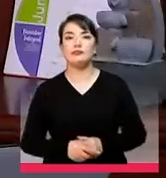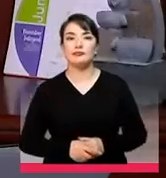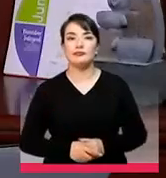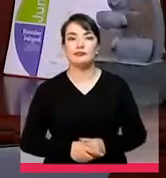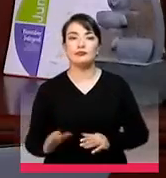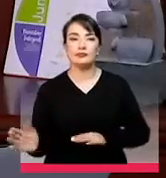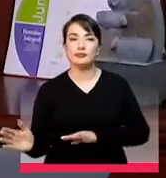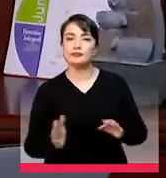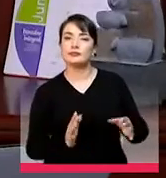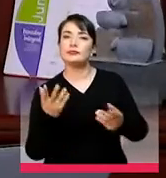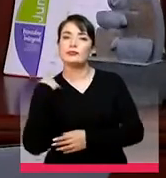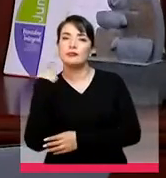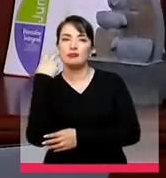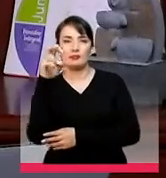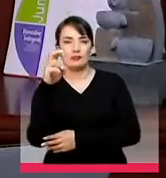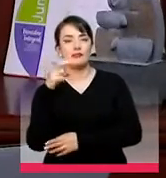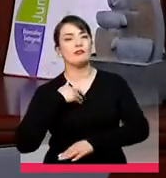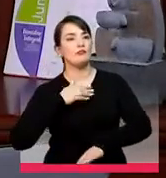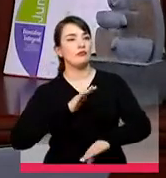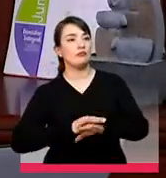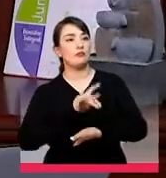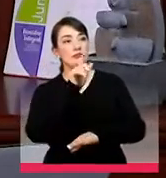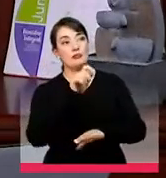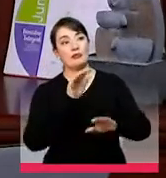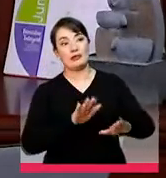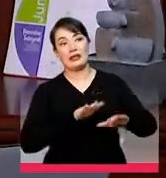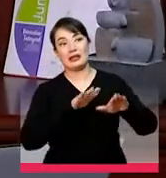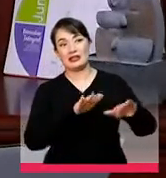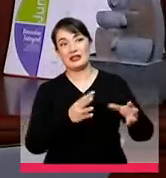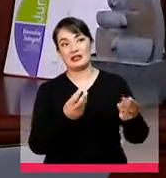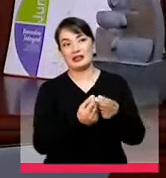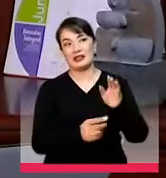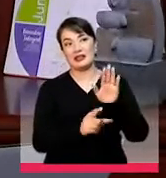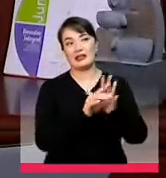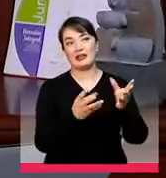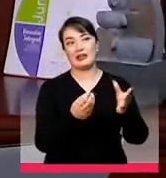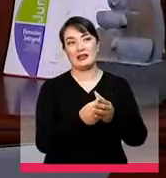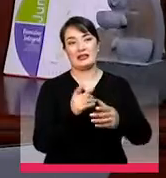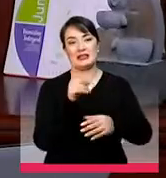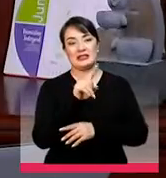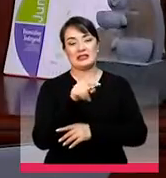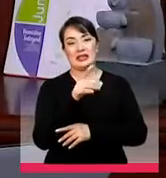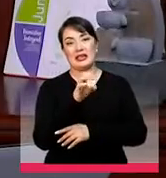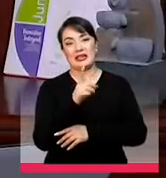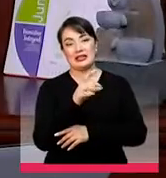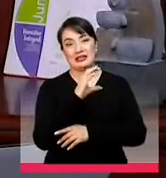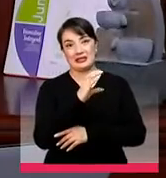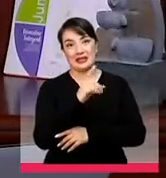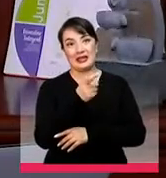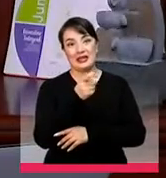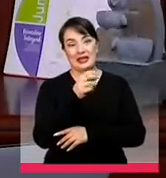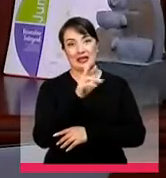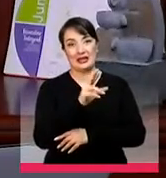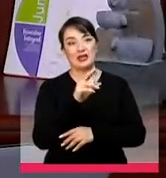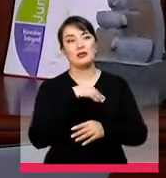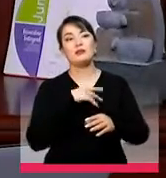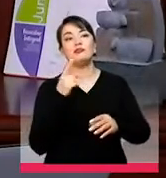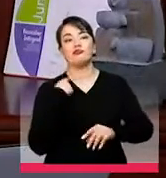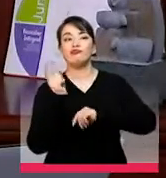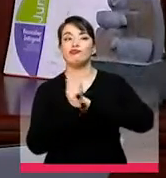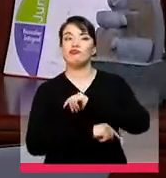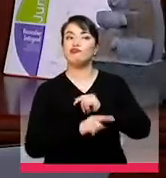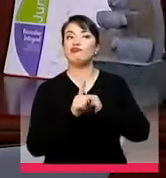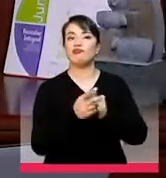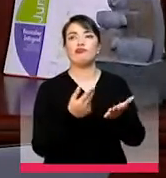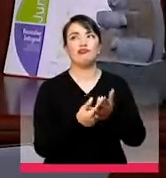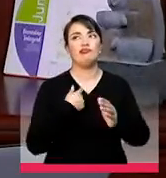y la fiscalía le imputó cargos al representante legal del operador del relleno se xerez doña juana por contaminación y daños a los